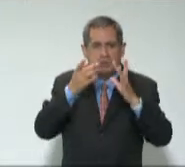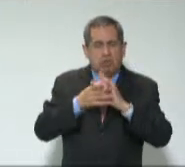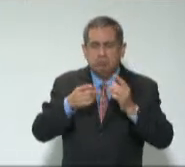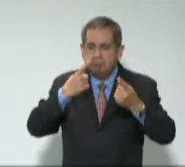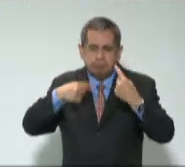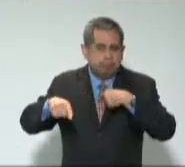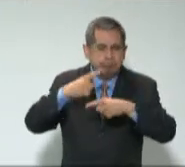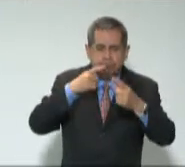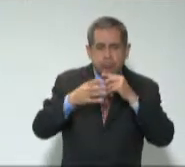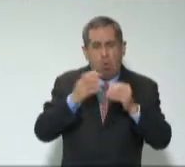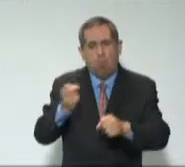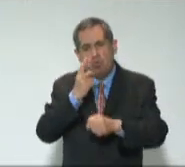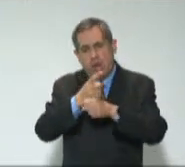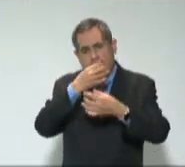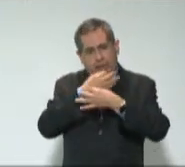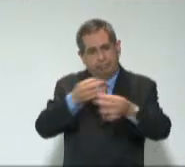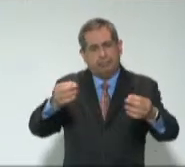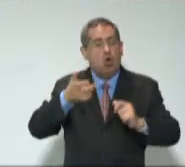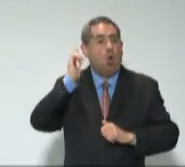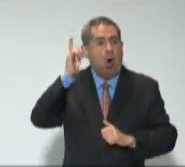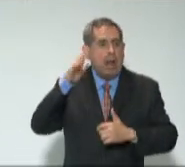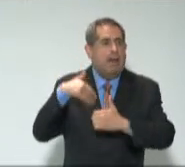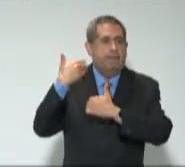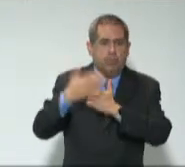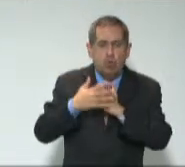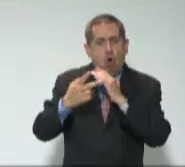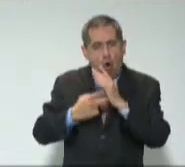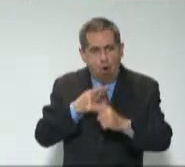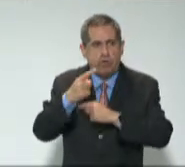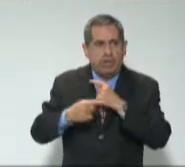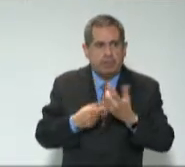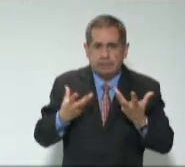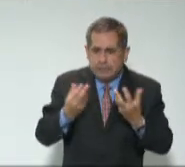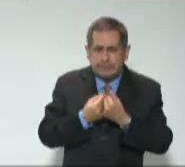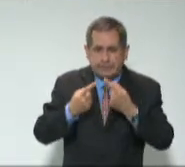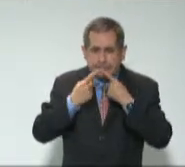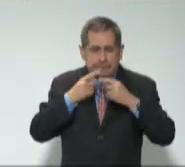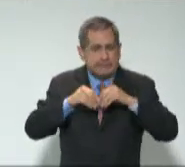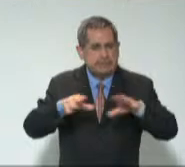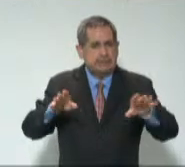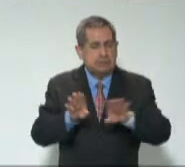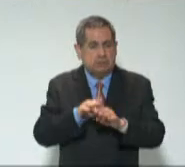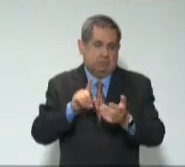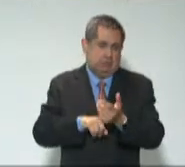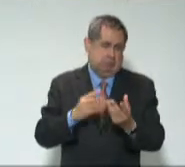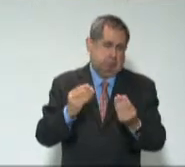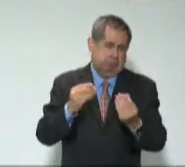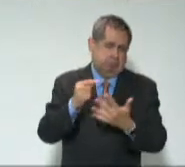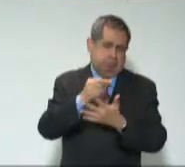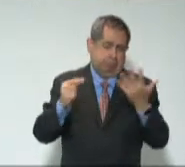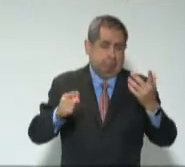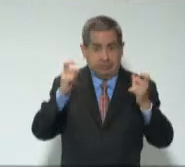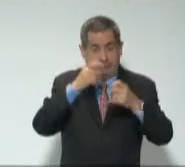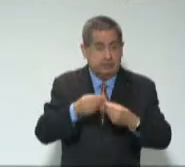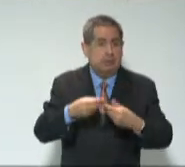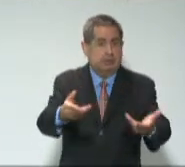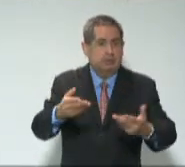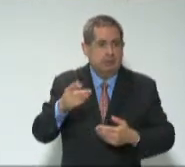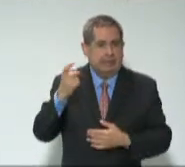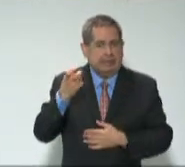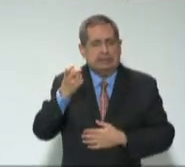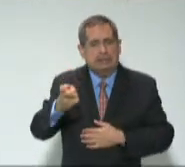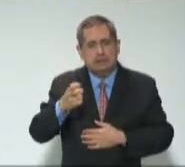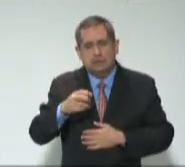fuera breve oportunidad para comentarlos Ojalá haya oportunidades pues para ampliarlos porque son mucho más complejos de lo que se